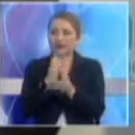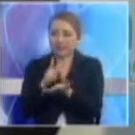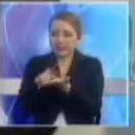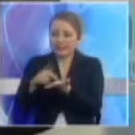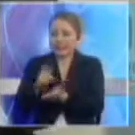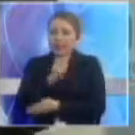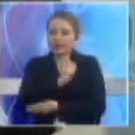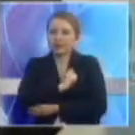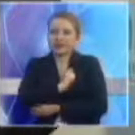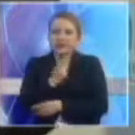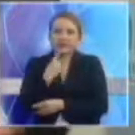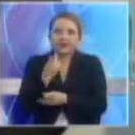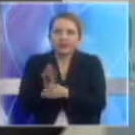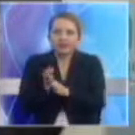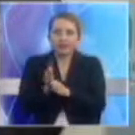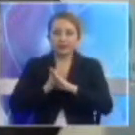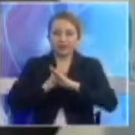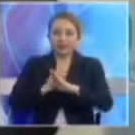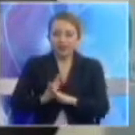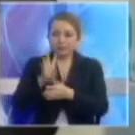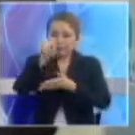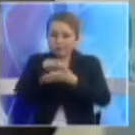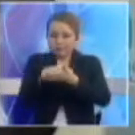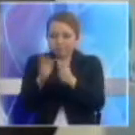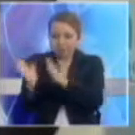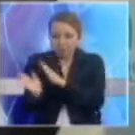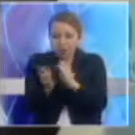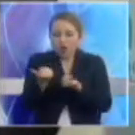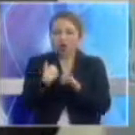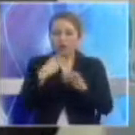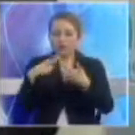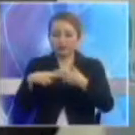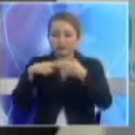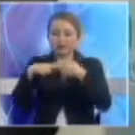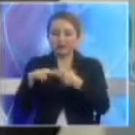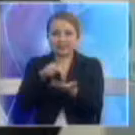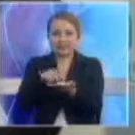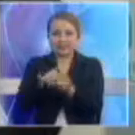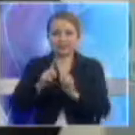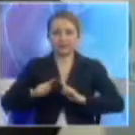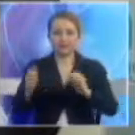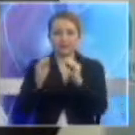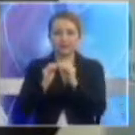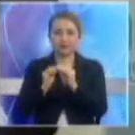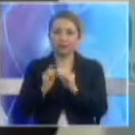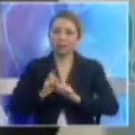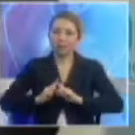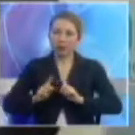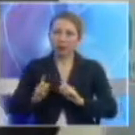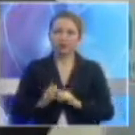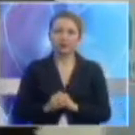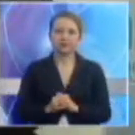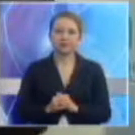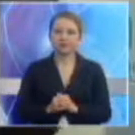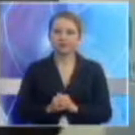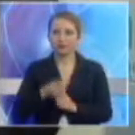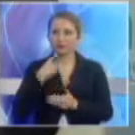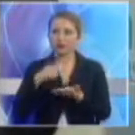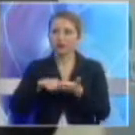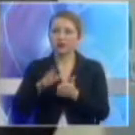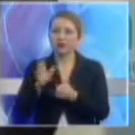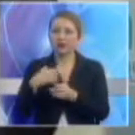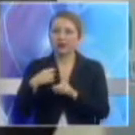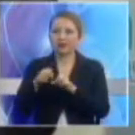en función de la previsión, la planificación de los recursos presupuestarios, pero en el caso del sistema